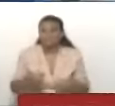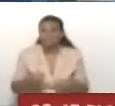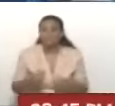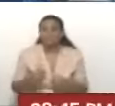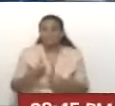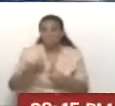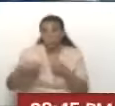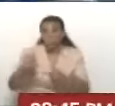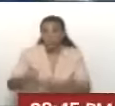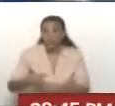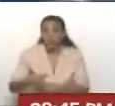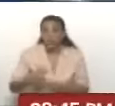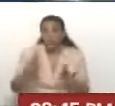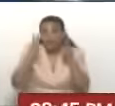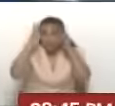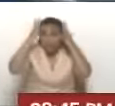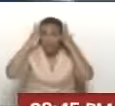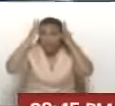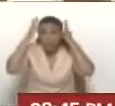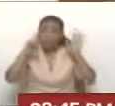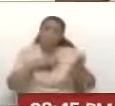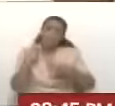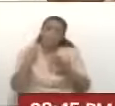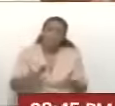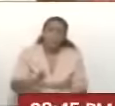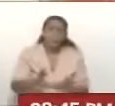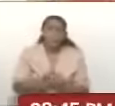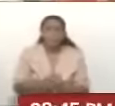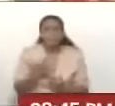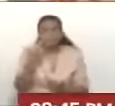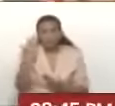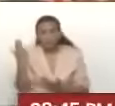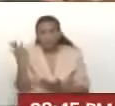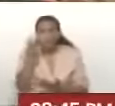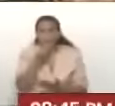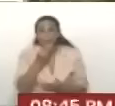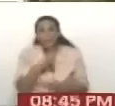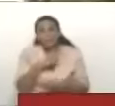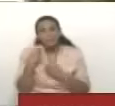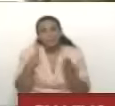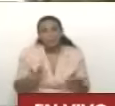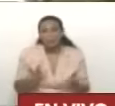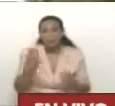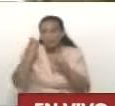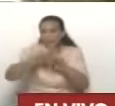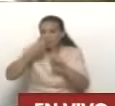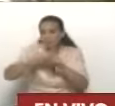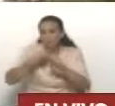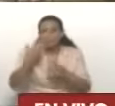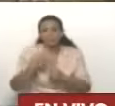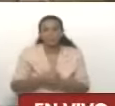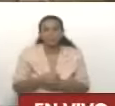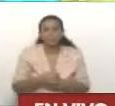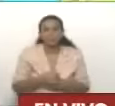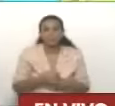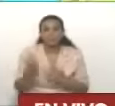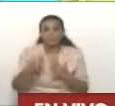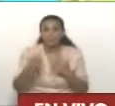Nuestro gran Robert Serra, mártir. Mártir de la juventud. Iván Tres.